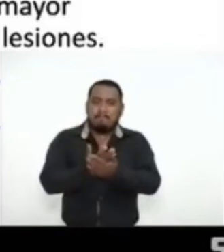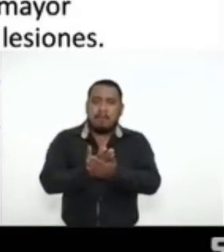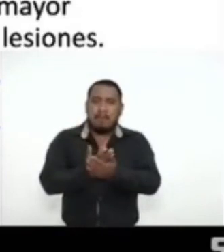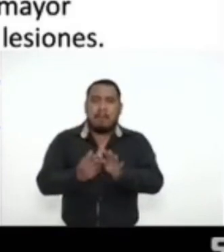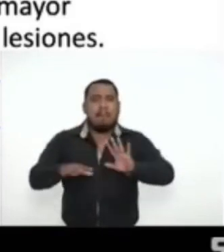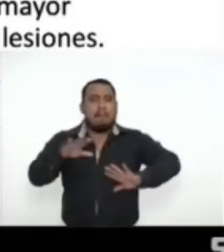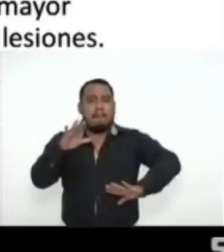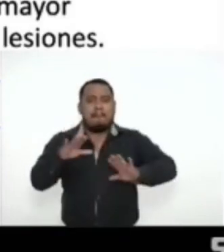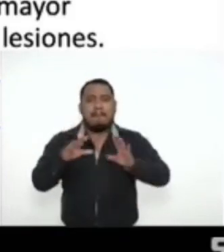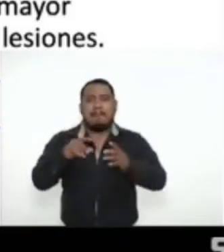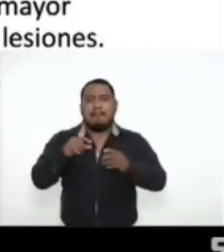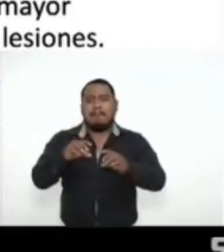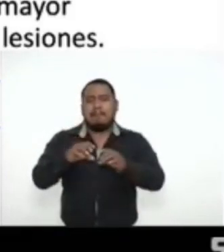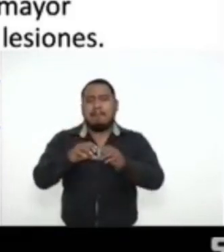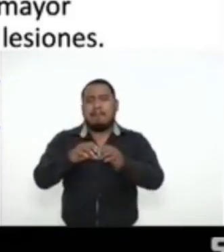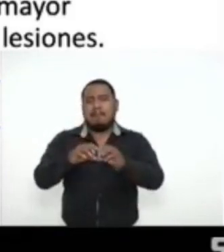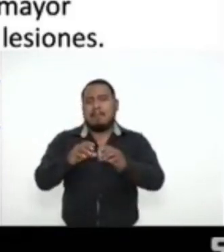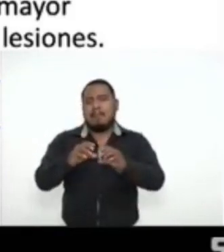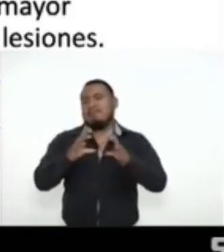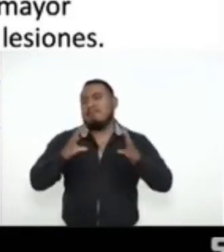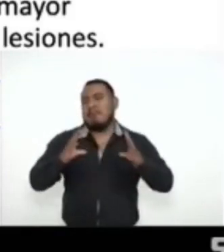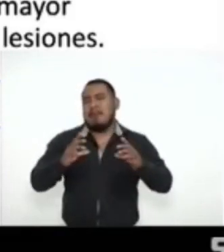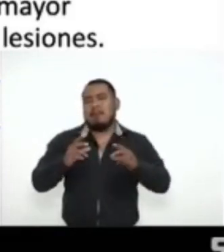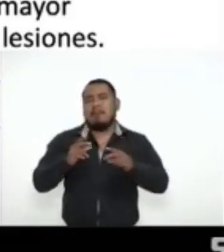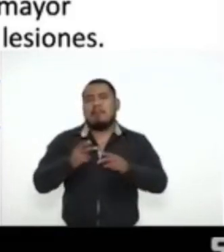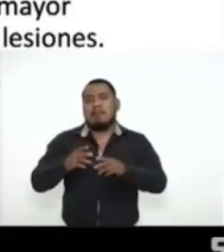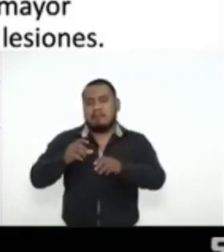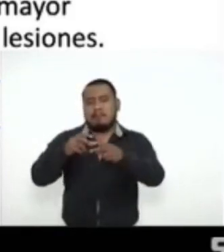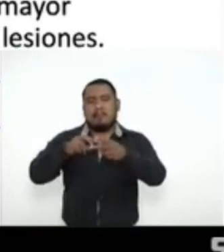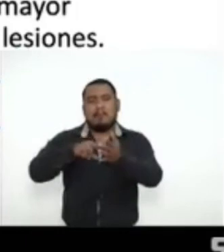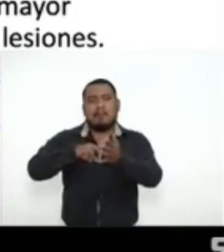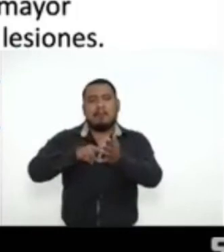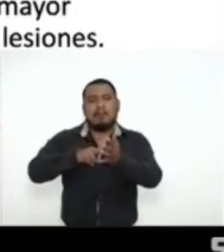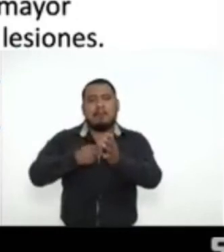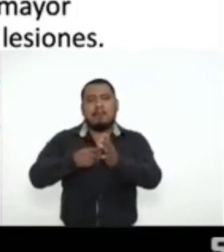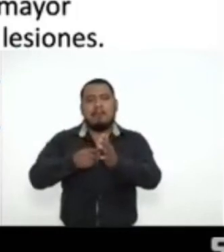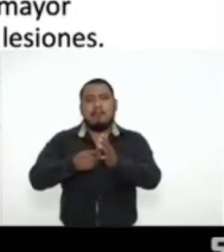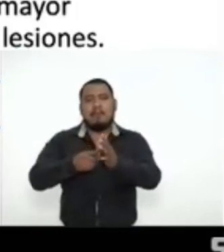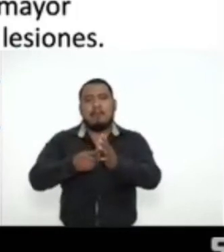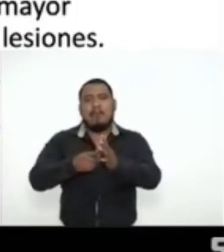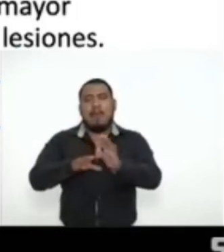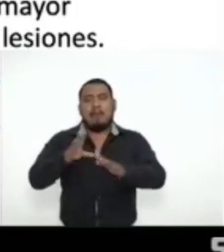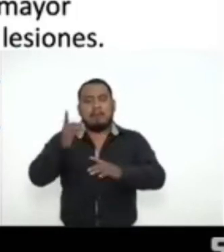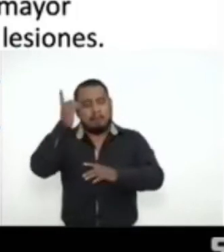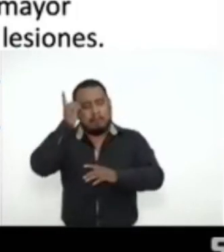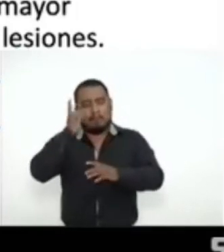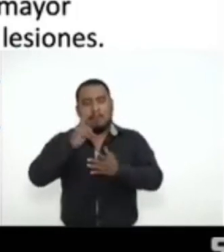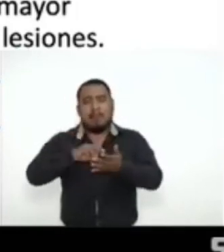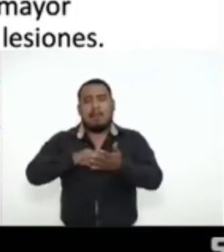tenemos un calambre, y generalmente los calambres son en las noches, nos hablan de que estás